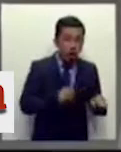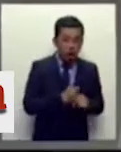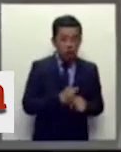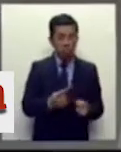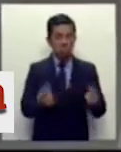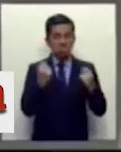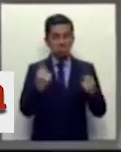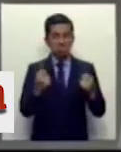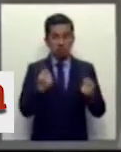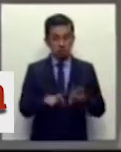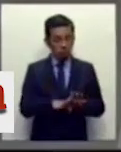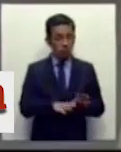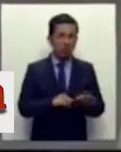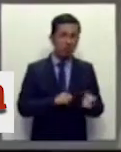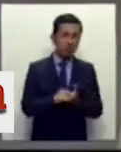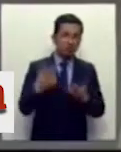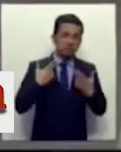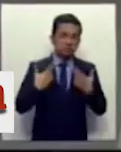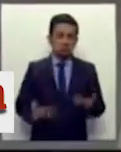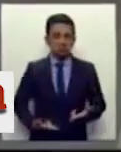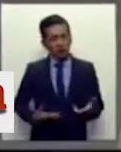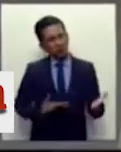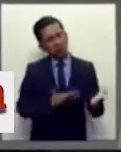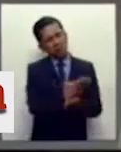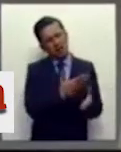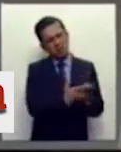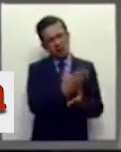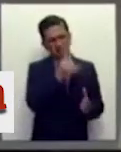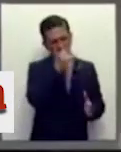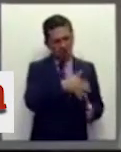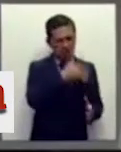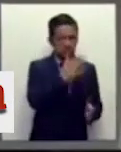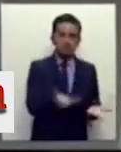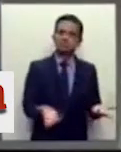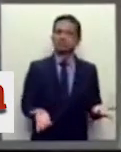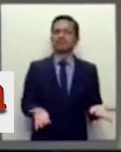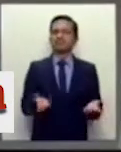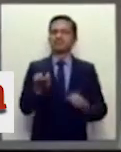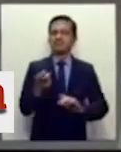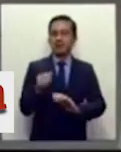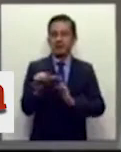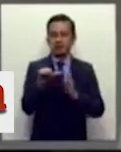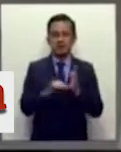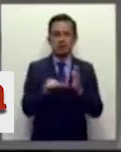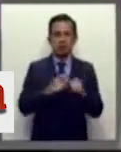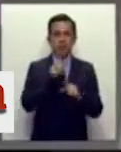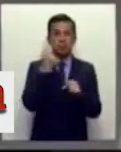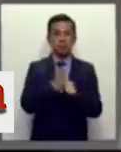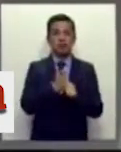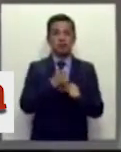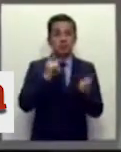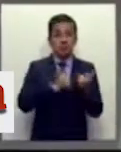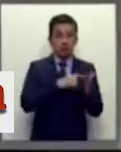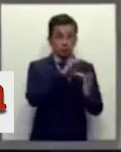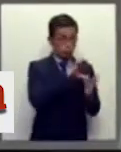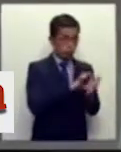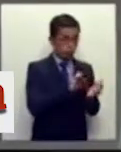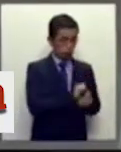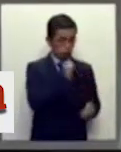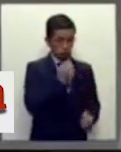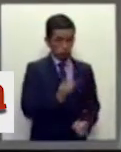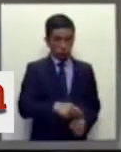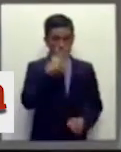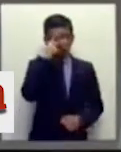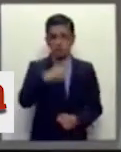derechos humanos. Al respecto, no cabe más que recordar lo que mandata el artículo primero de la Constitución Política de los